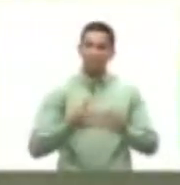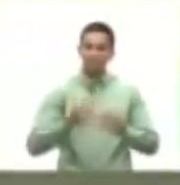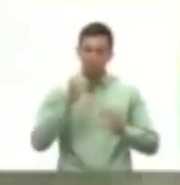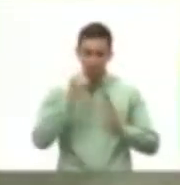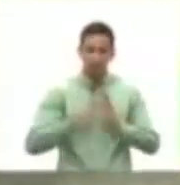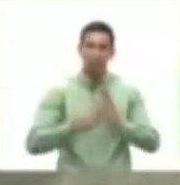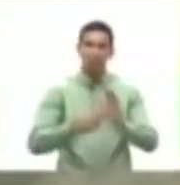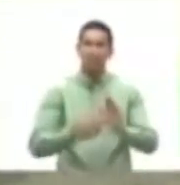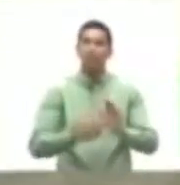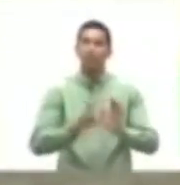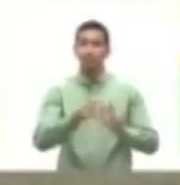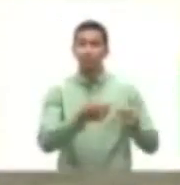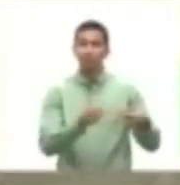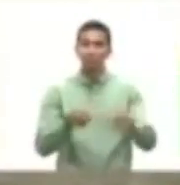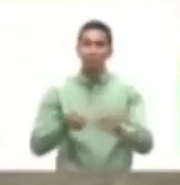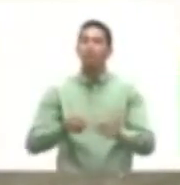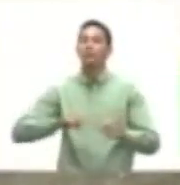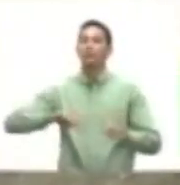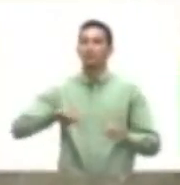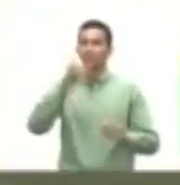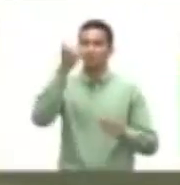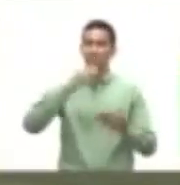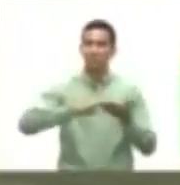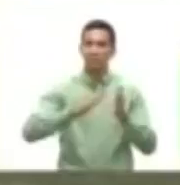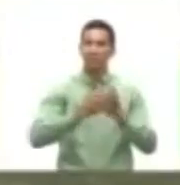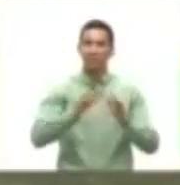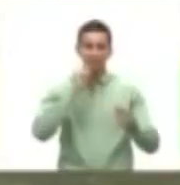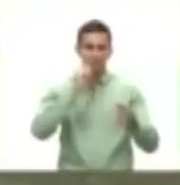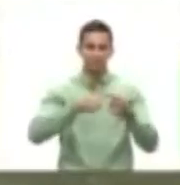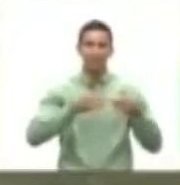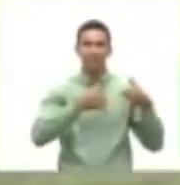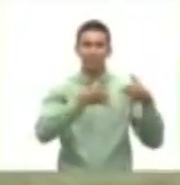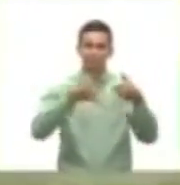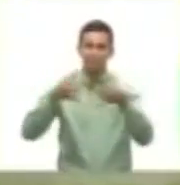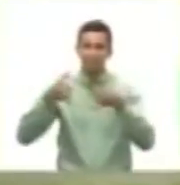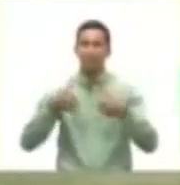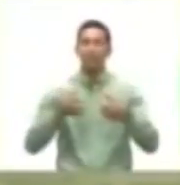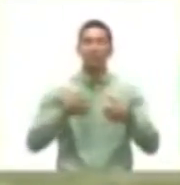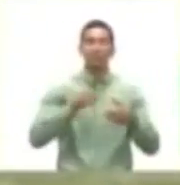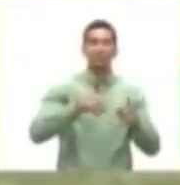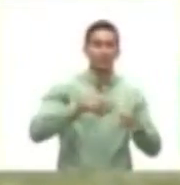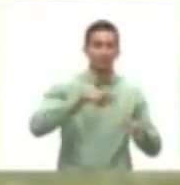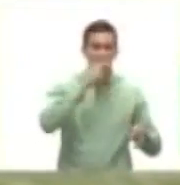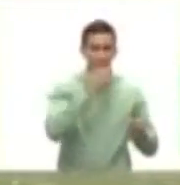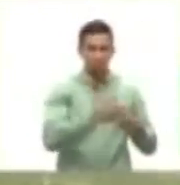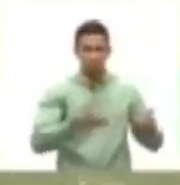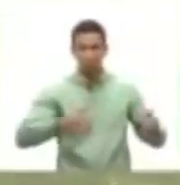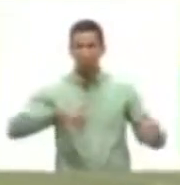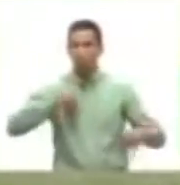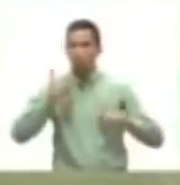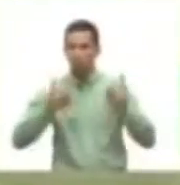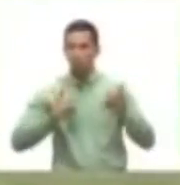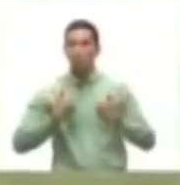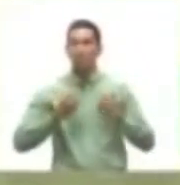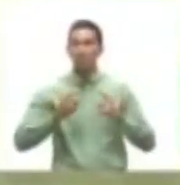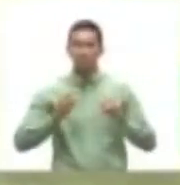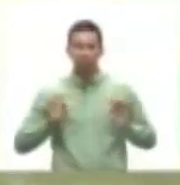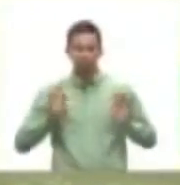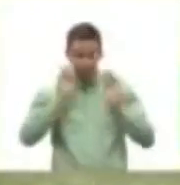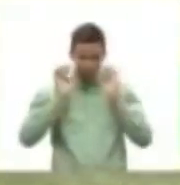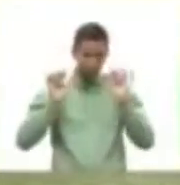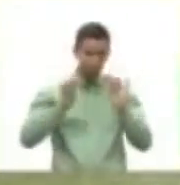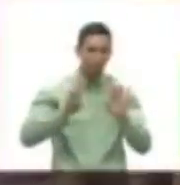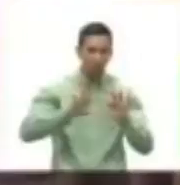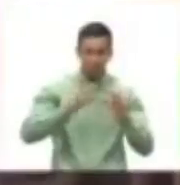la Paz como herramienta para fomentar el desarrollo y las culturas de paz con niños y jóvenes, además de integrar a las familias en un juego